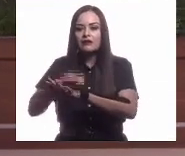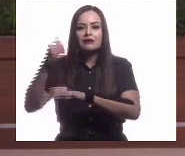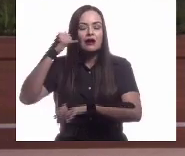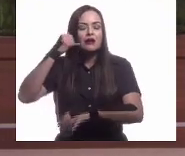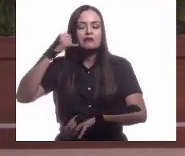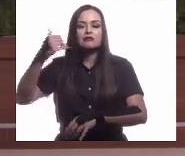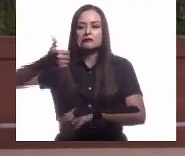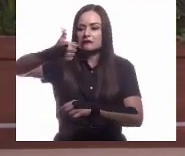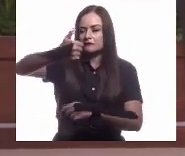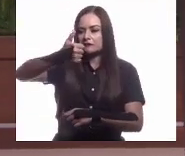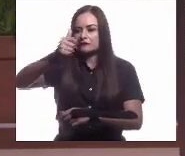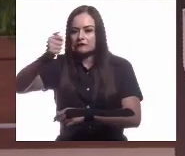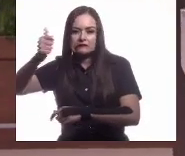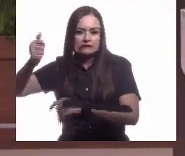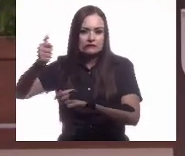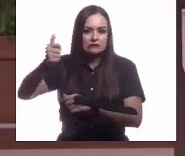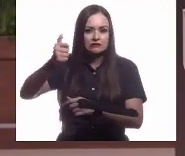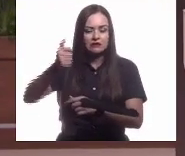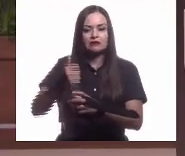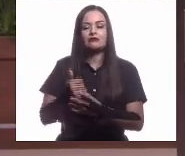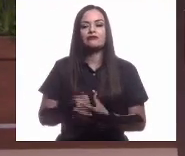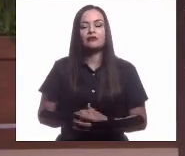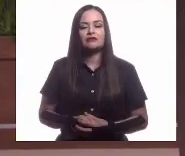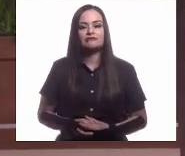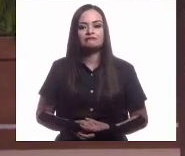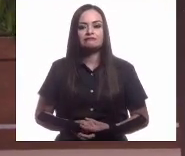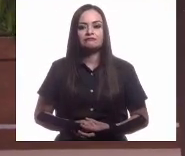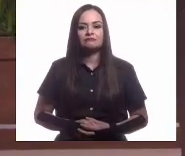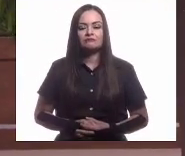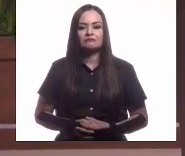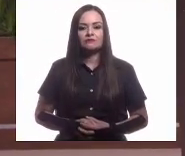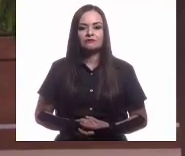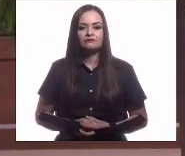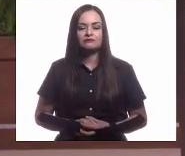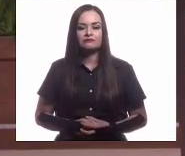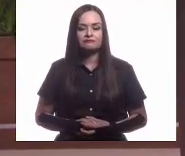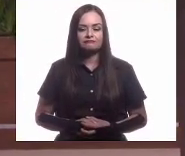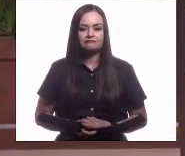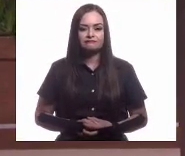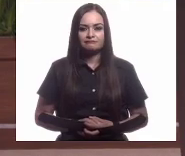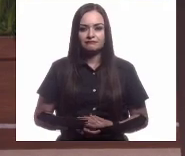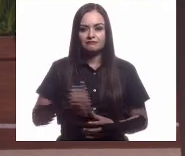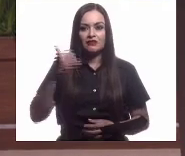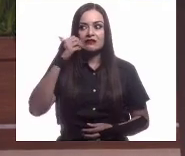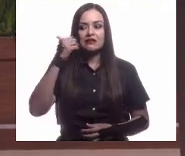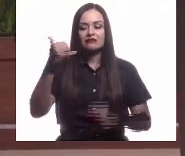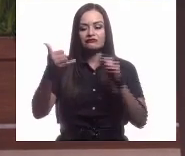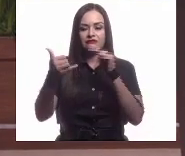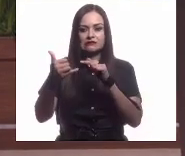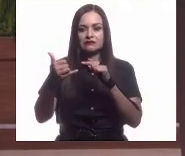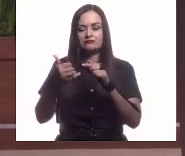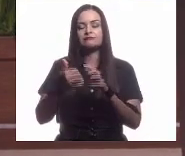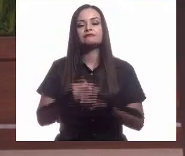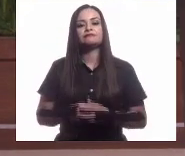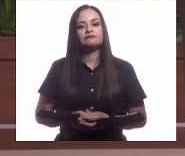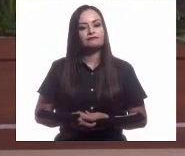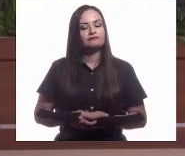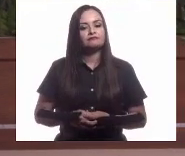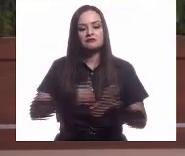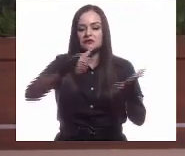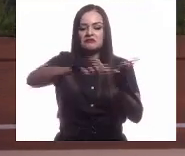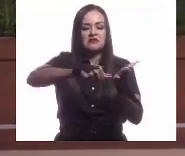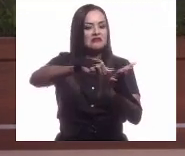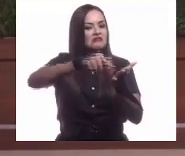ahora cargamos una potente cámara y la mitad de nuestra vida cada uno de nosotros en ese pequeño aparato. Se fue del